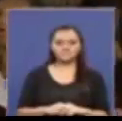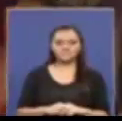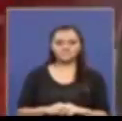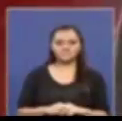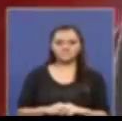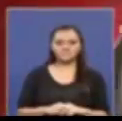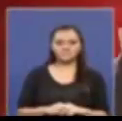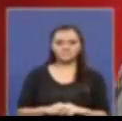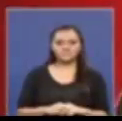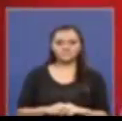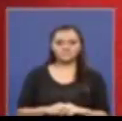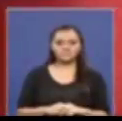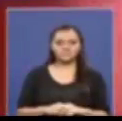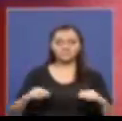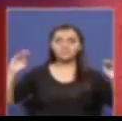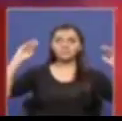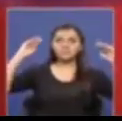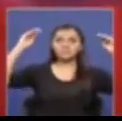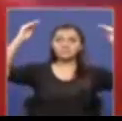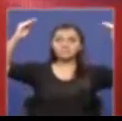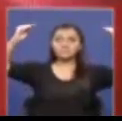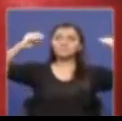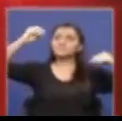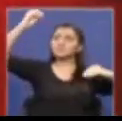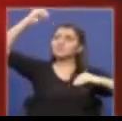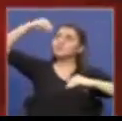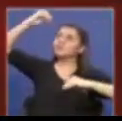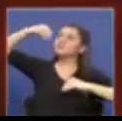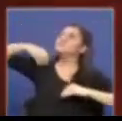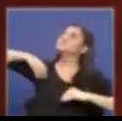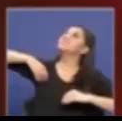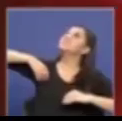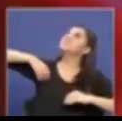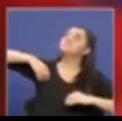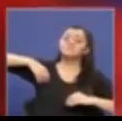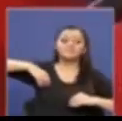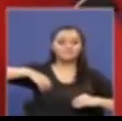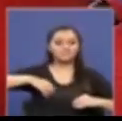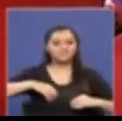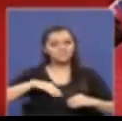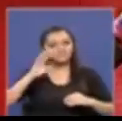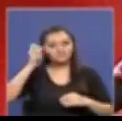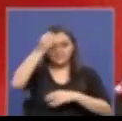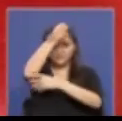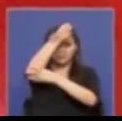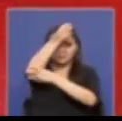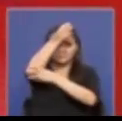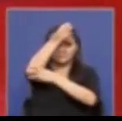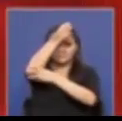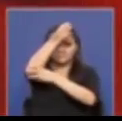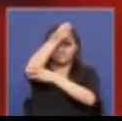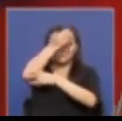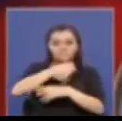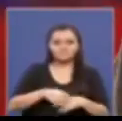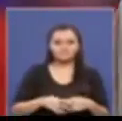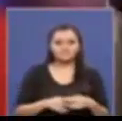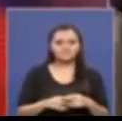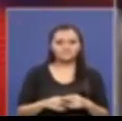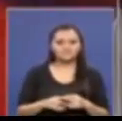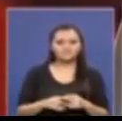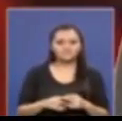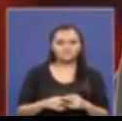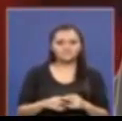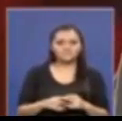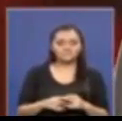Es increíble porque aquí estoy bajo techo, pero estoy recibiendo la lluvia, no sé por dónde. Bueno, un paraguas por... Bueno, ¿qué